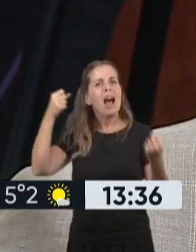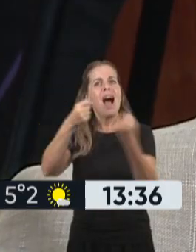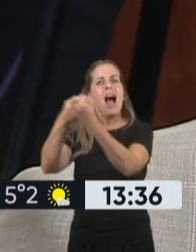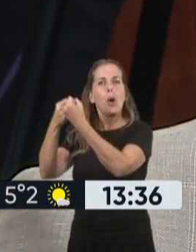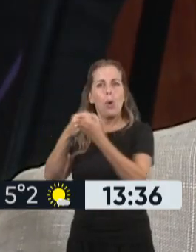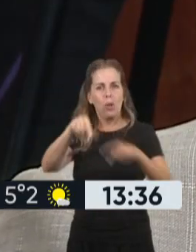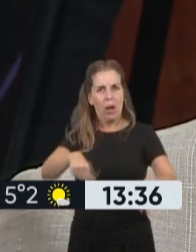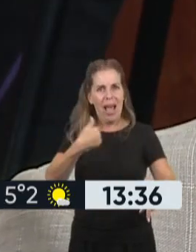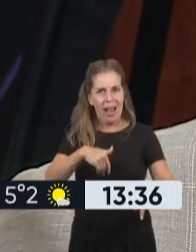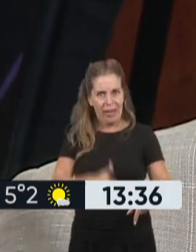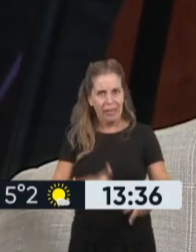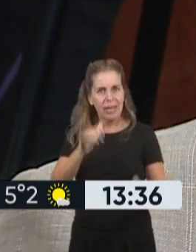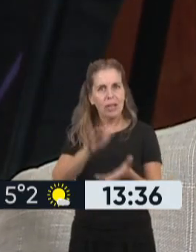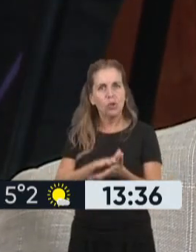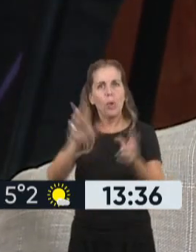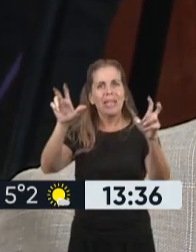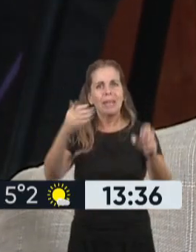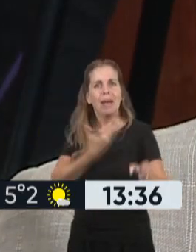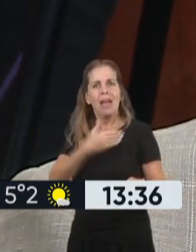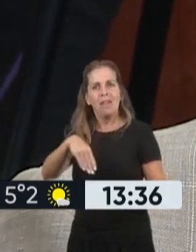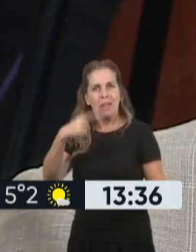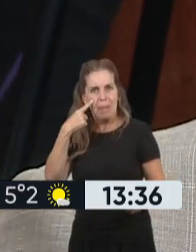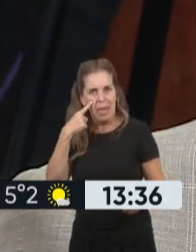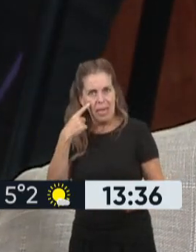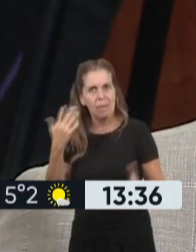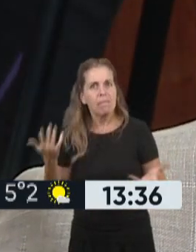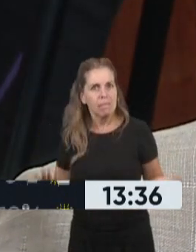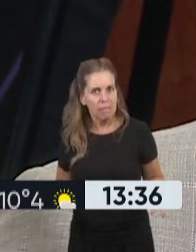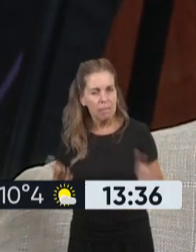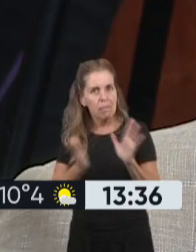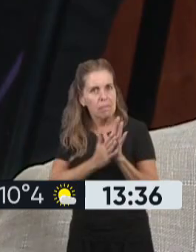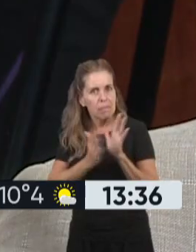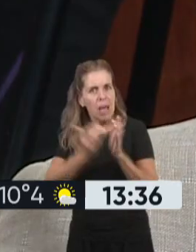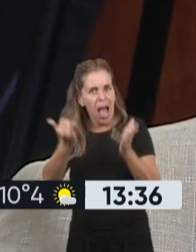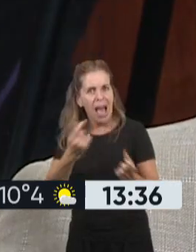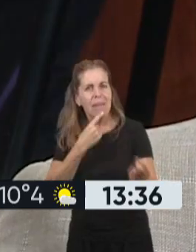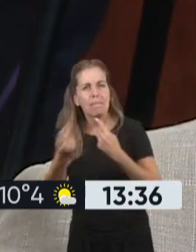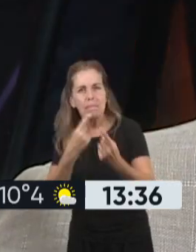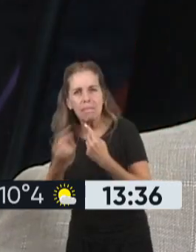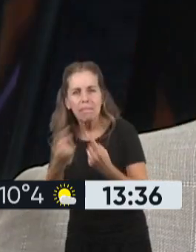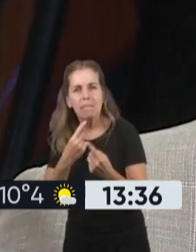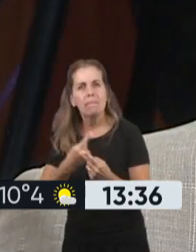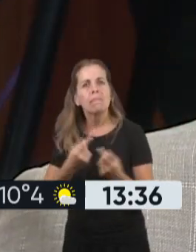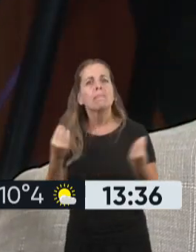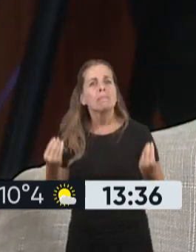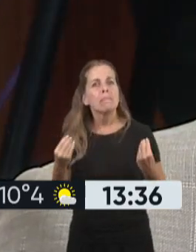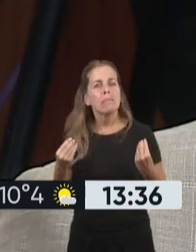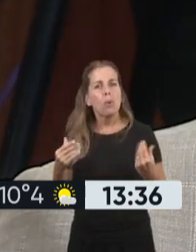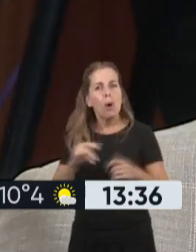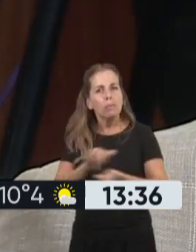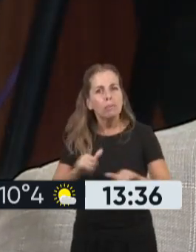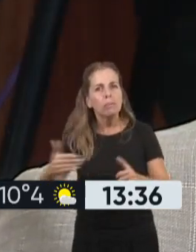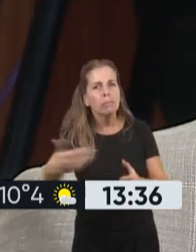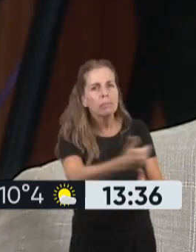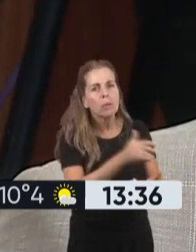sobre el FMI que evidencia sobre todo las encuestas también de estos últimos días que recurrir al FMI, tomar